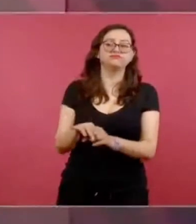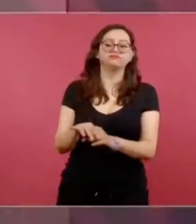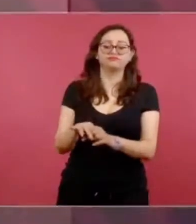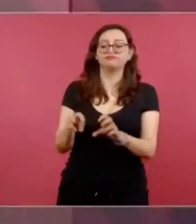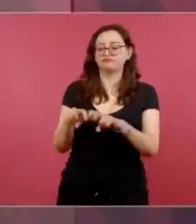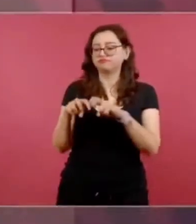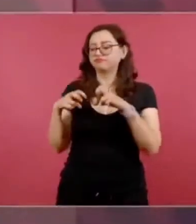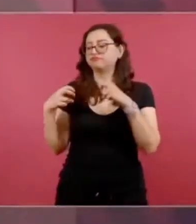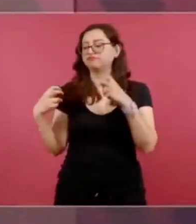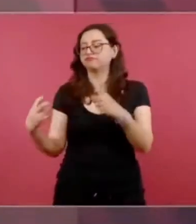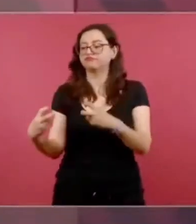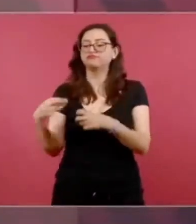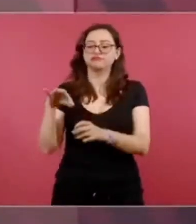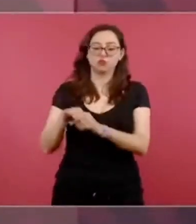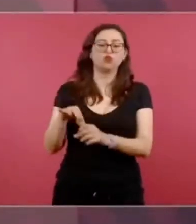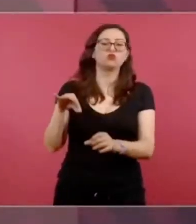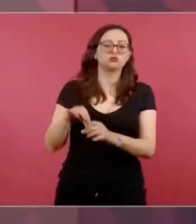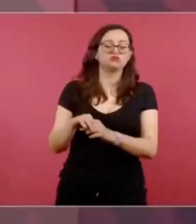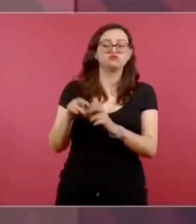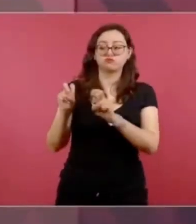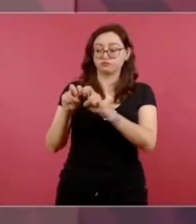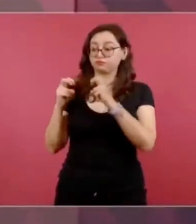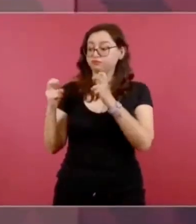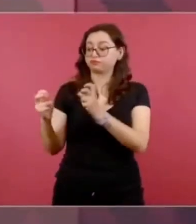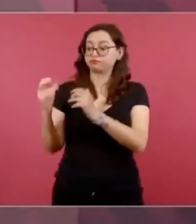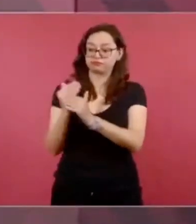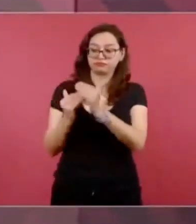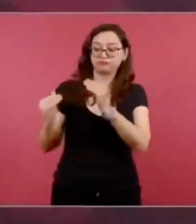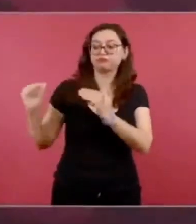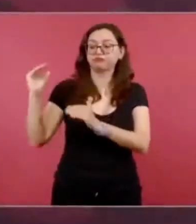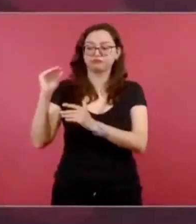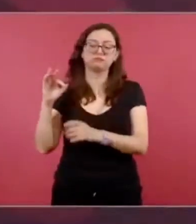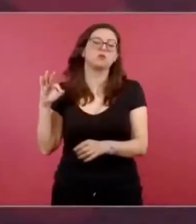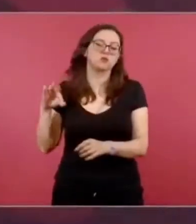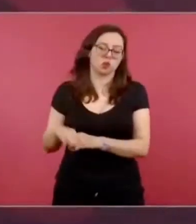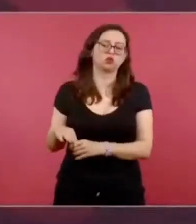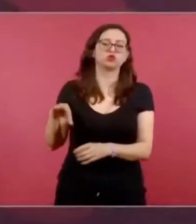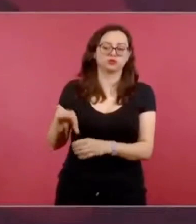a los magistrados, a los ministros. Ya en una ocasión